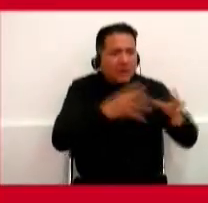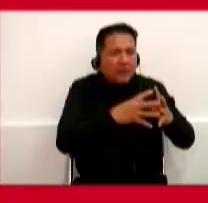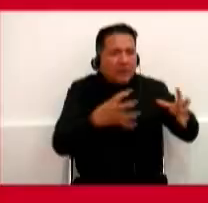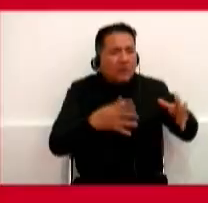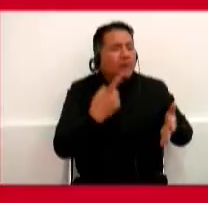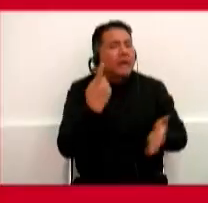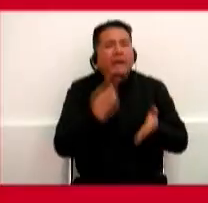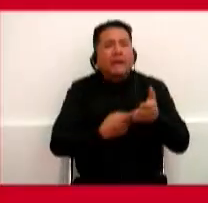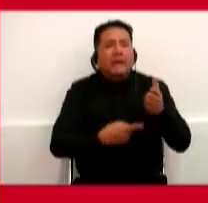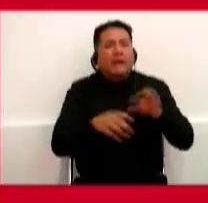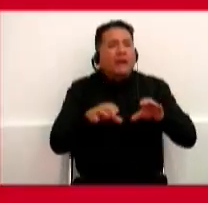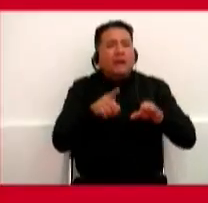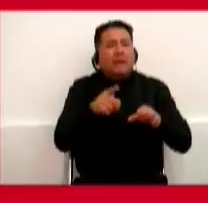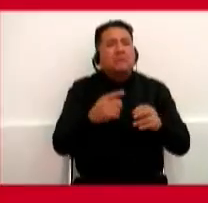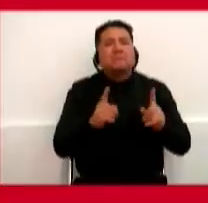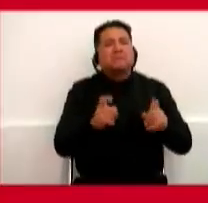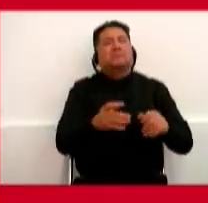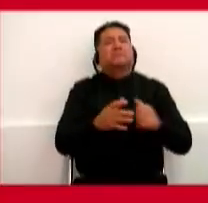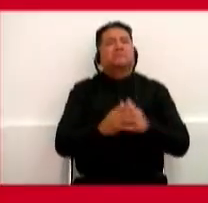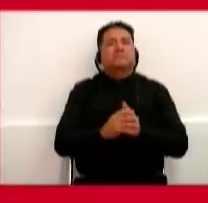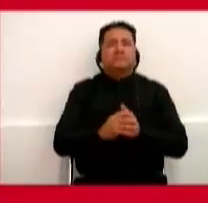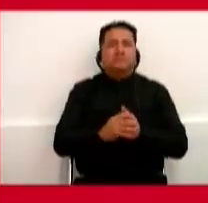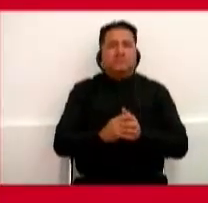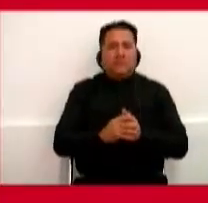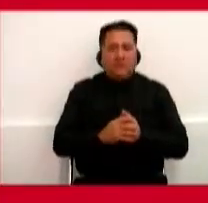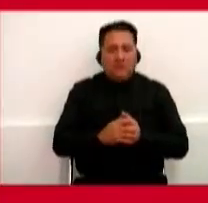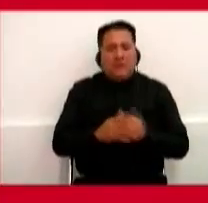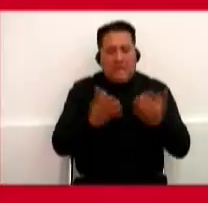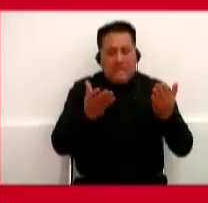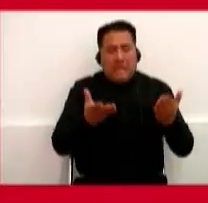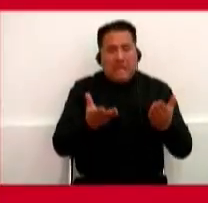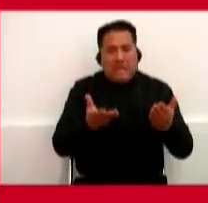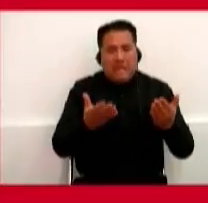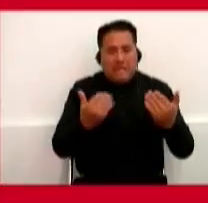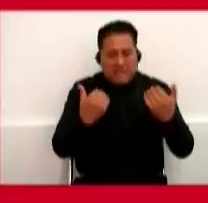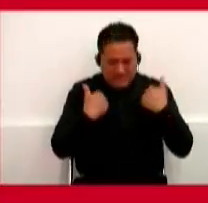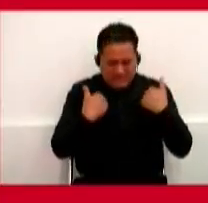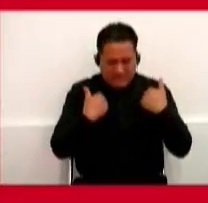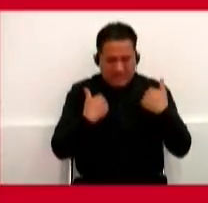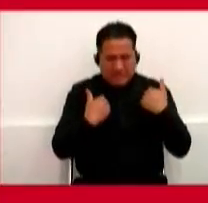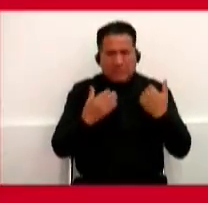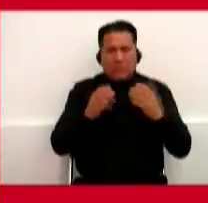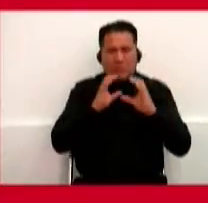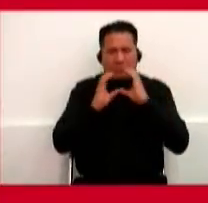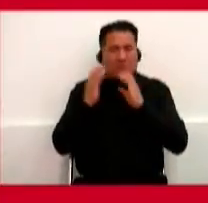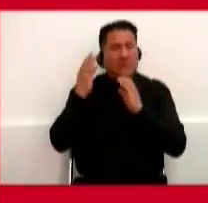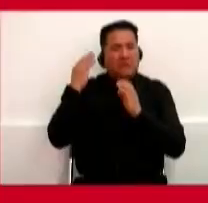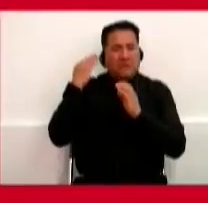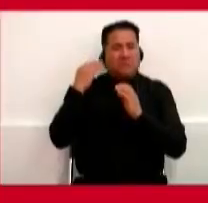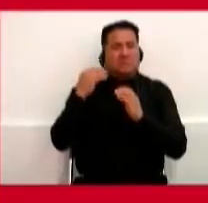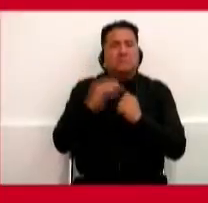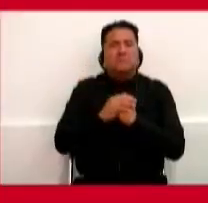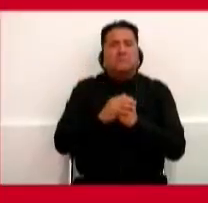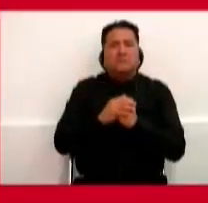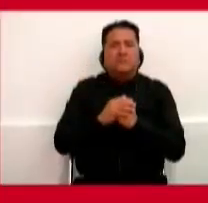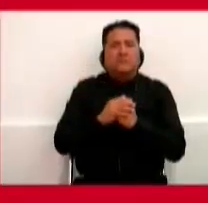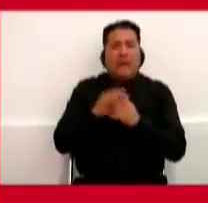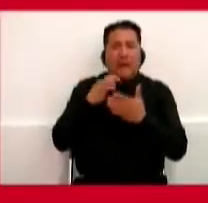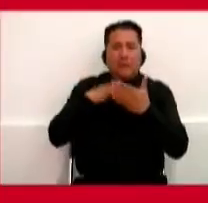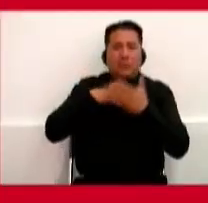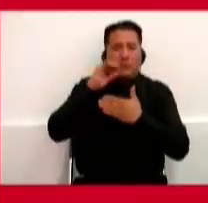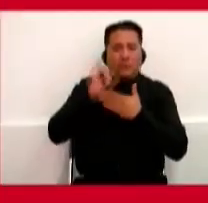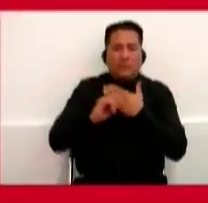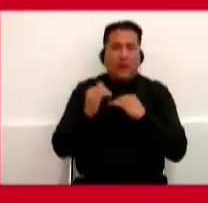con ellos? Sí, ahí hemos tenido conversaciones comerciales a un inicio del proyecto, en las cuales les indicamos que íbamos a